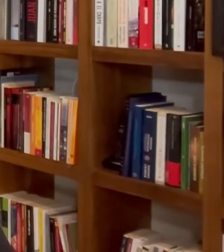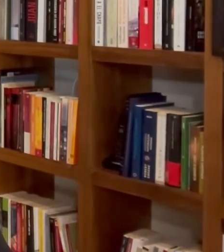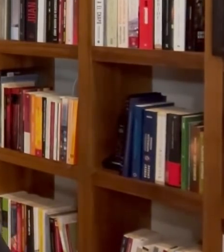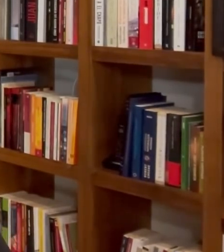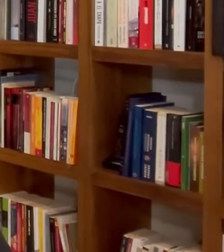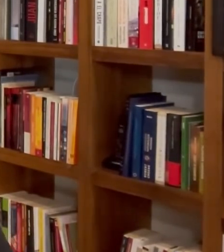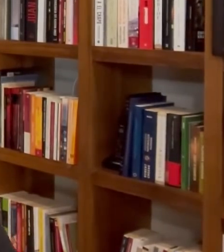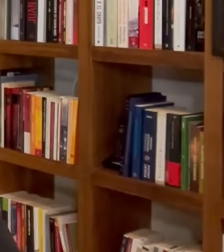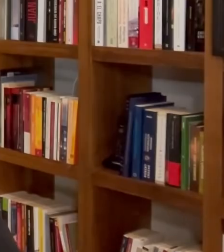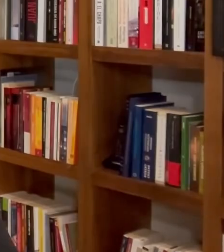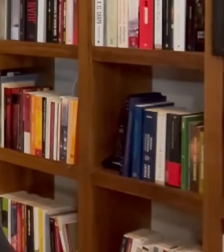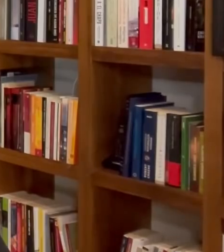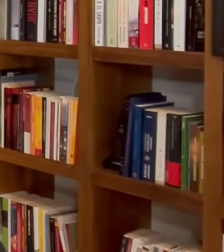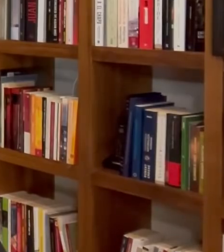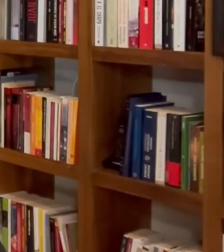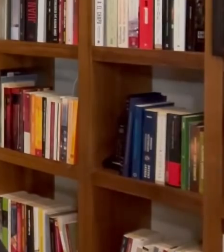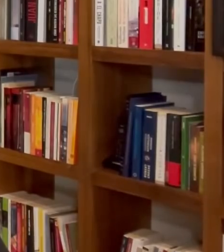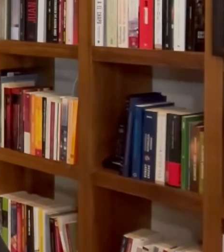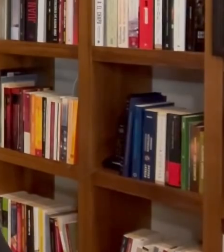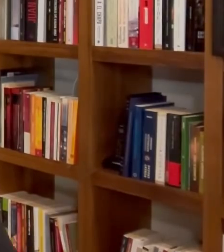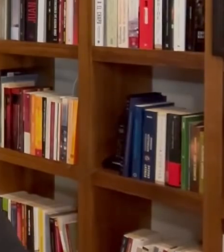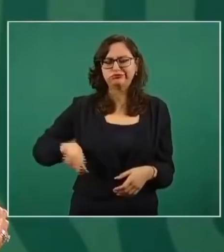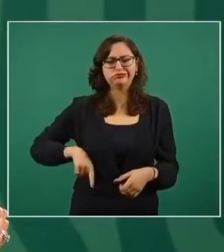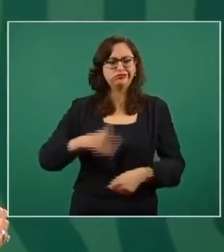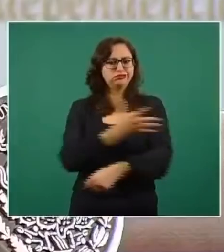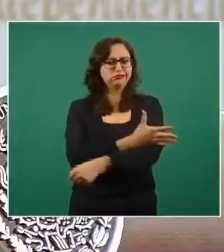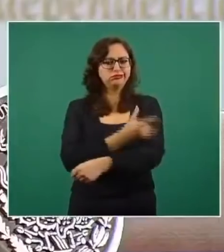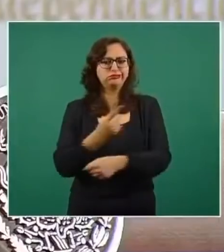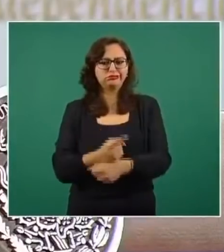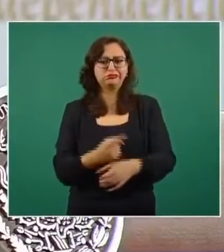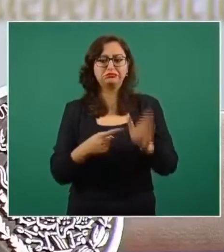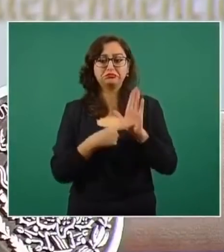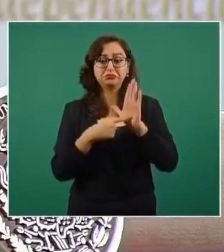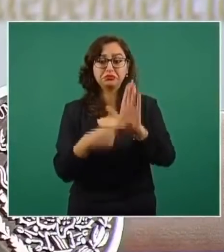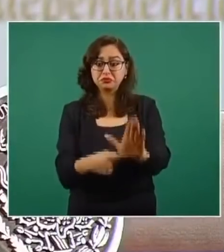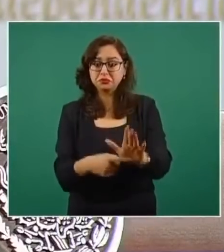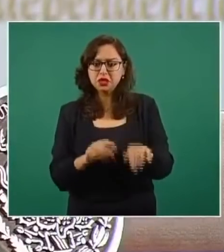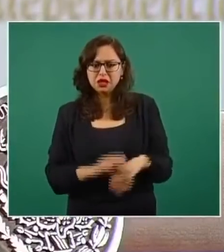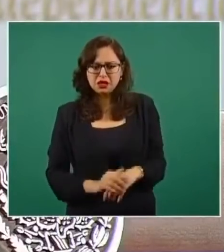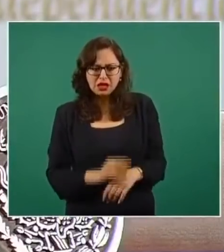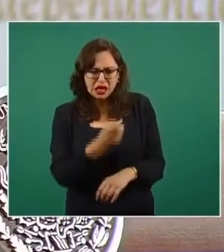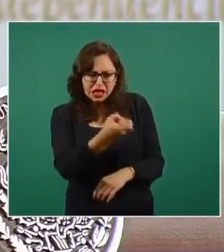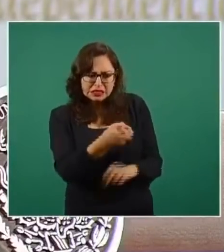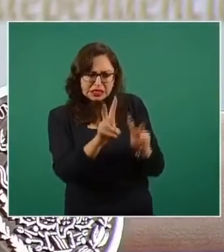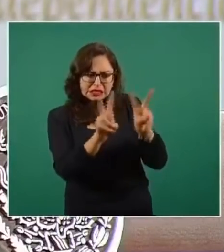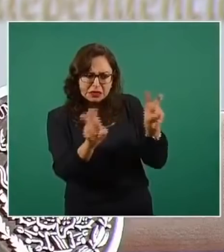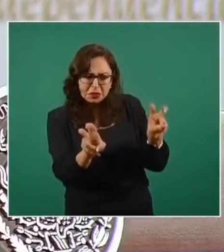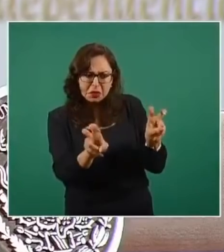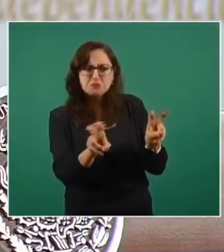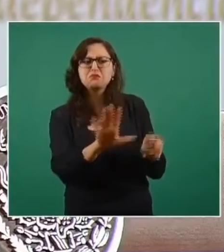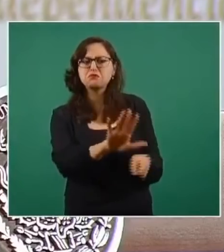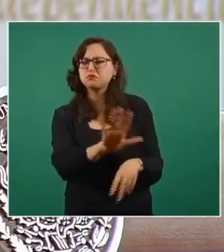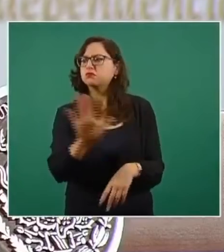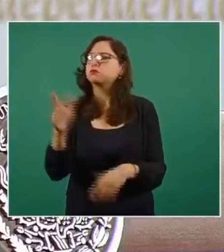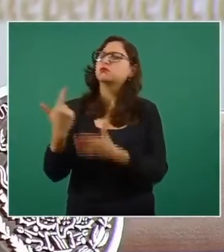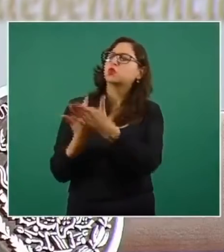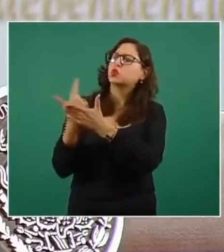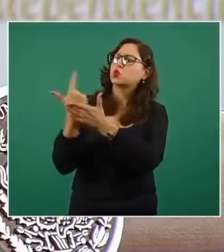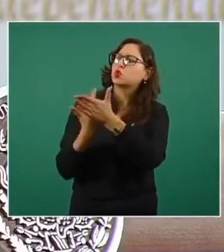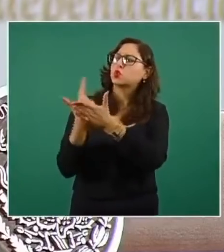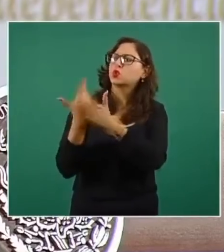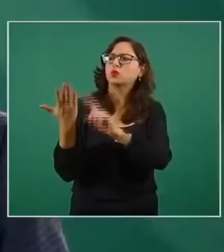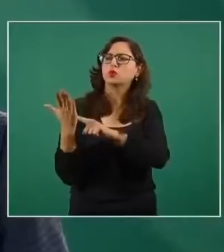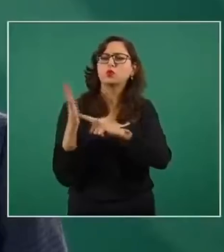jueves 28 de enero de este año de 2021. El presidente López Obrador va en plena recuperación con síntomas leves, pero